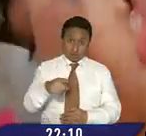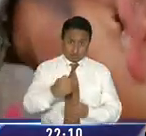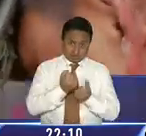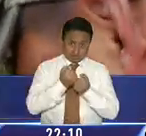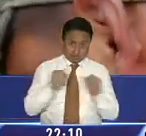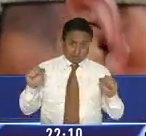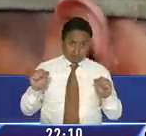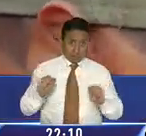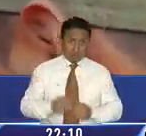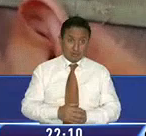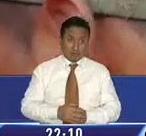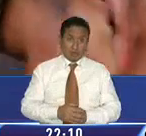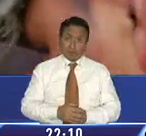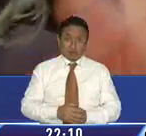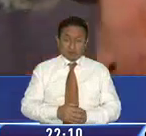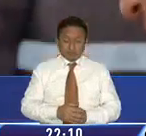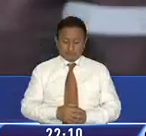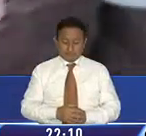al